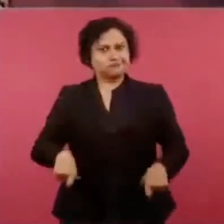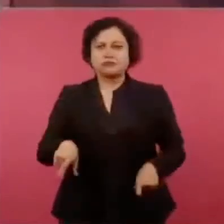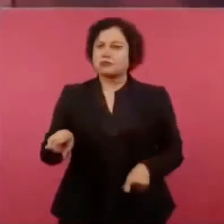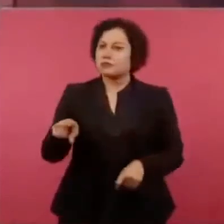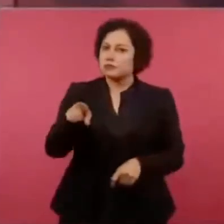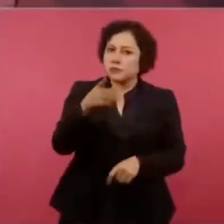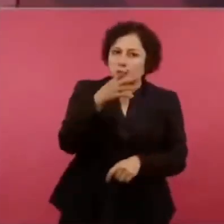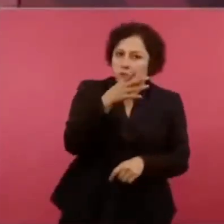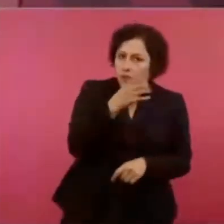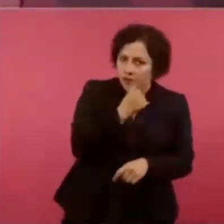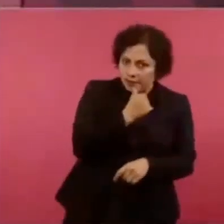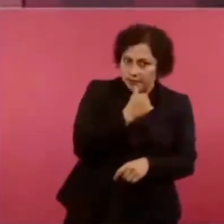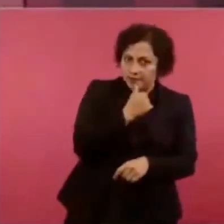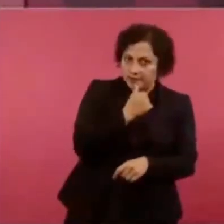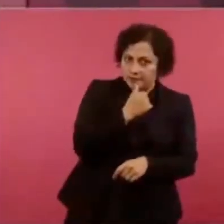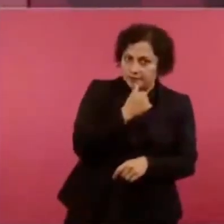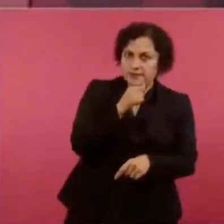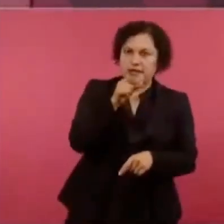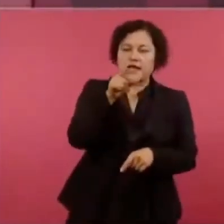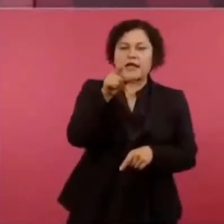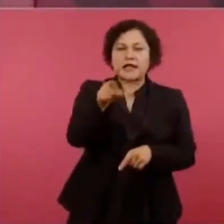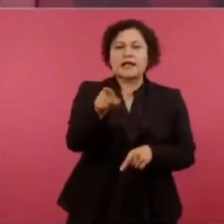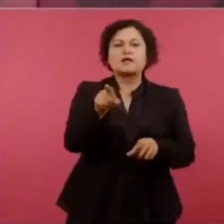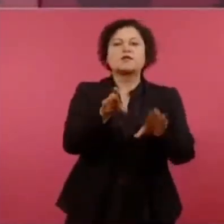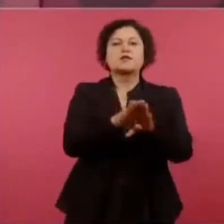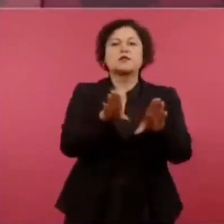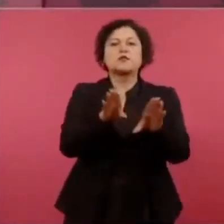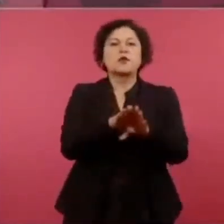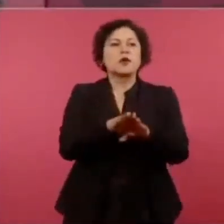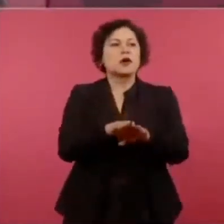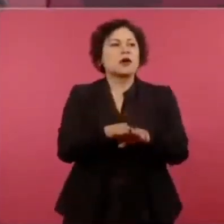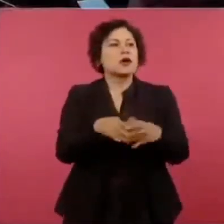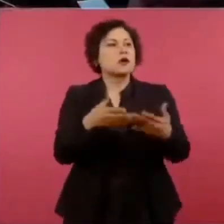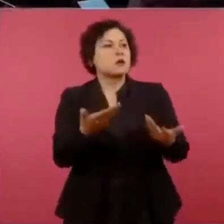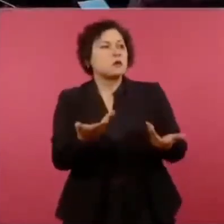vivir colmados de atenciones, de privilegios,